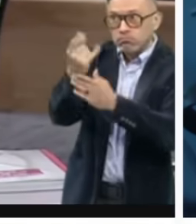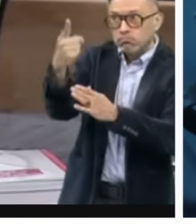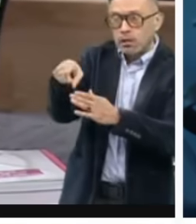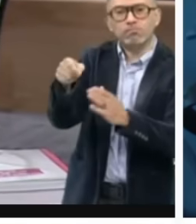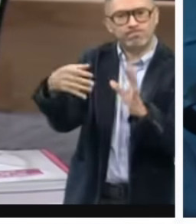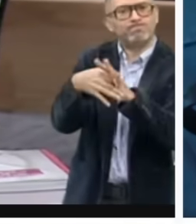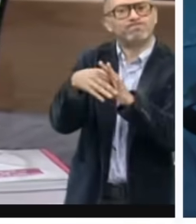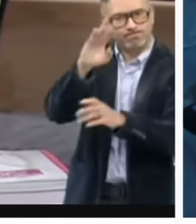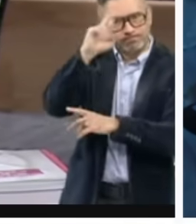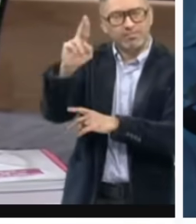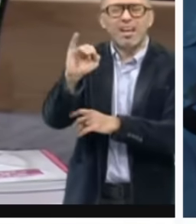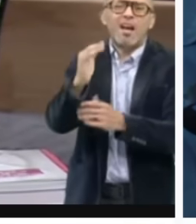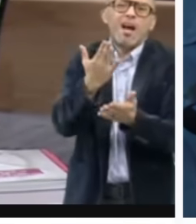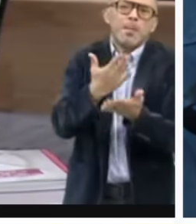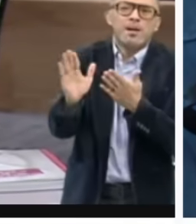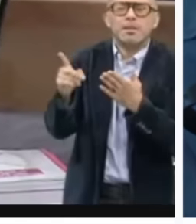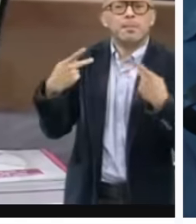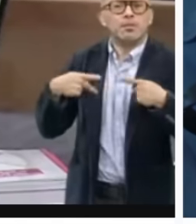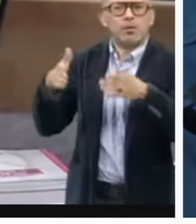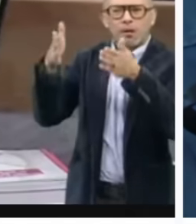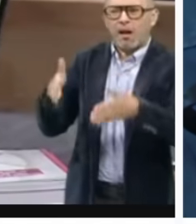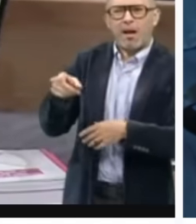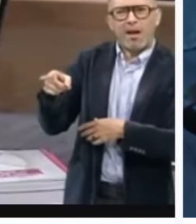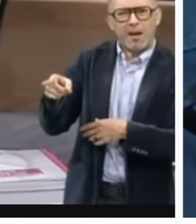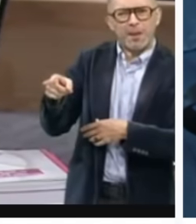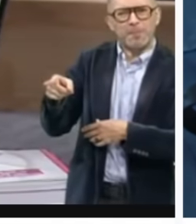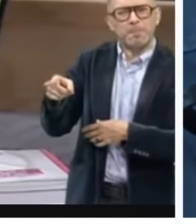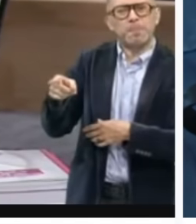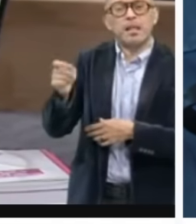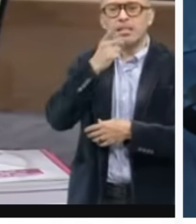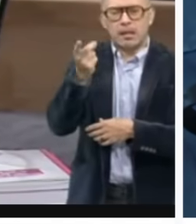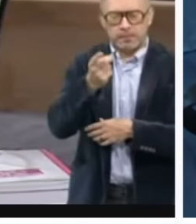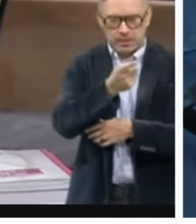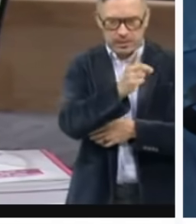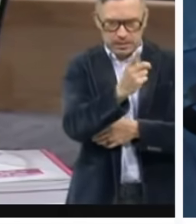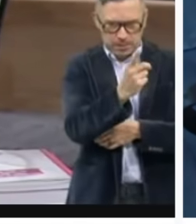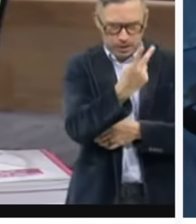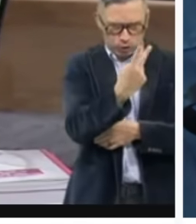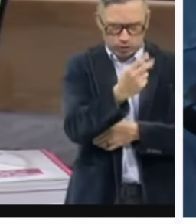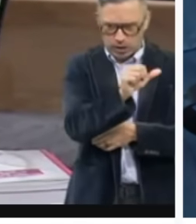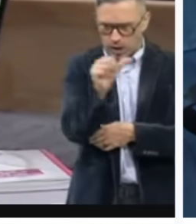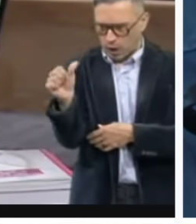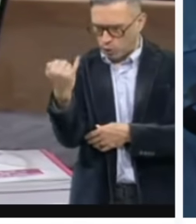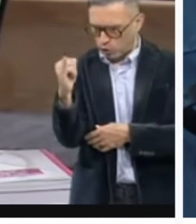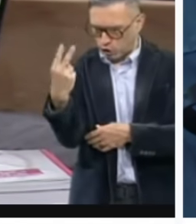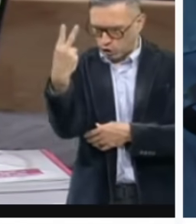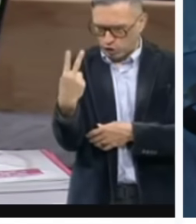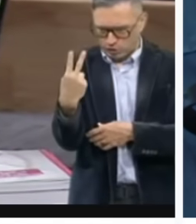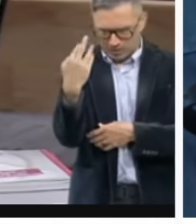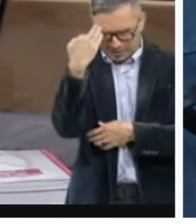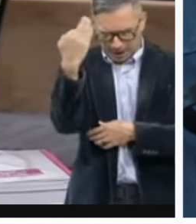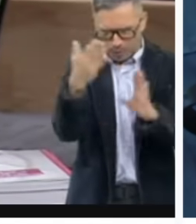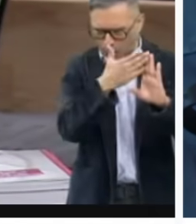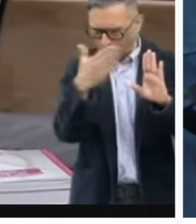este personaje quiera pedir licencia del 2 de diciembre al 2 de junio. O sea, es decir, creo que está muy claro que